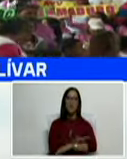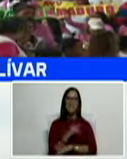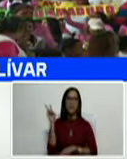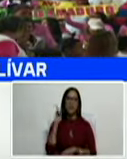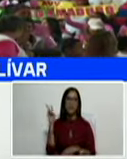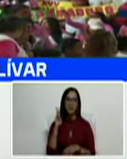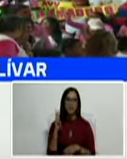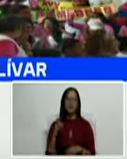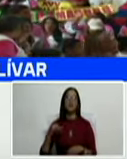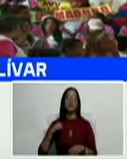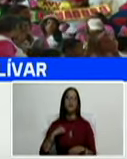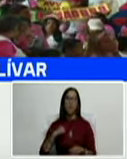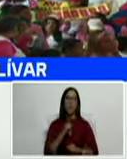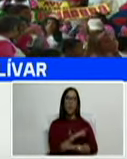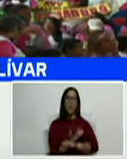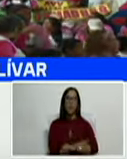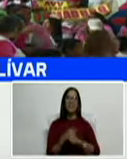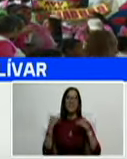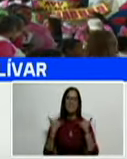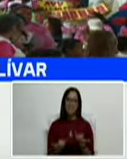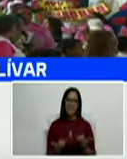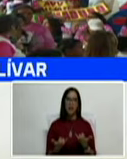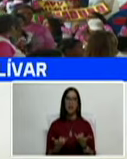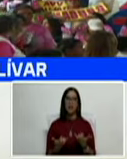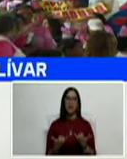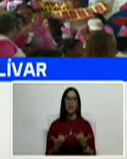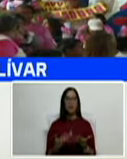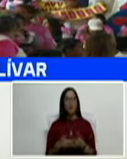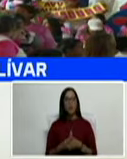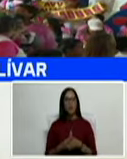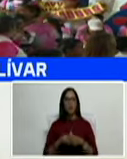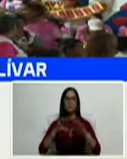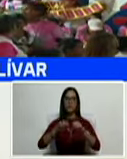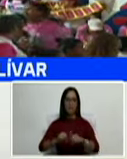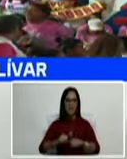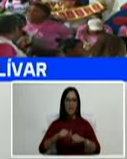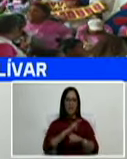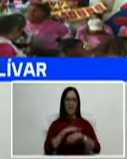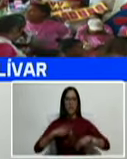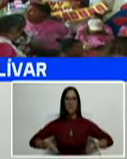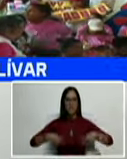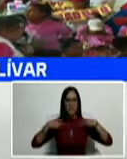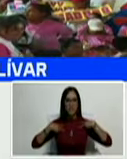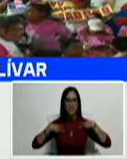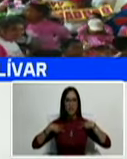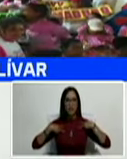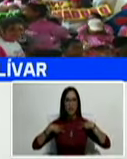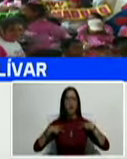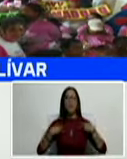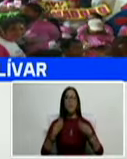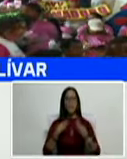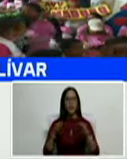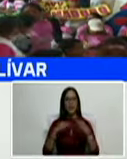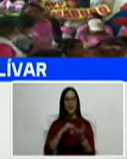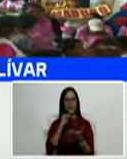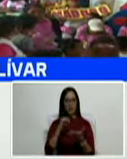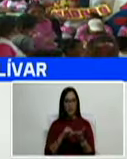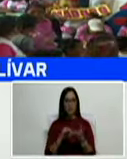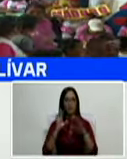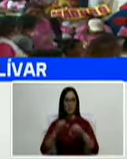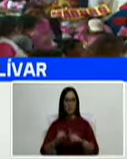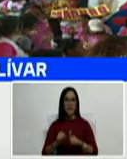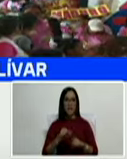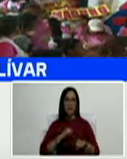Venezuela, son un poder ya con incidencia en la vida pública nacional, con incidencia en la gestión. Lo que